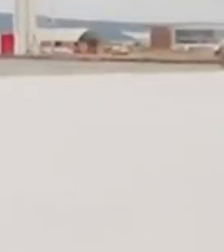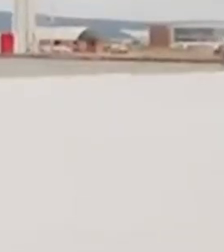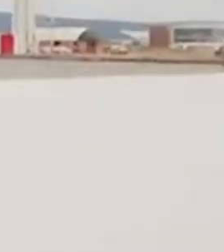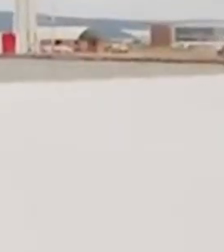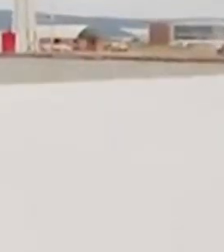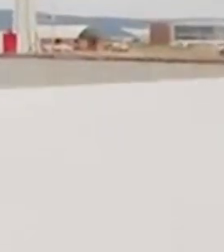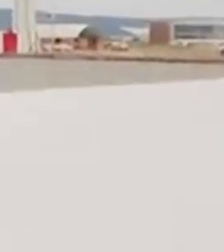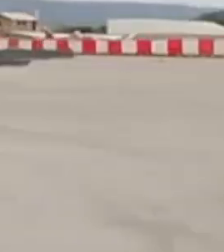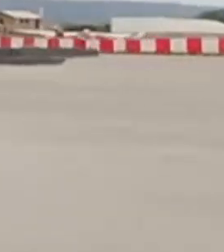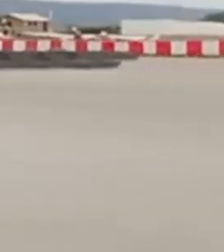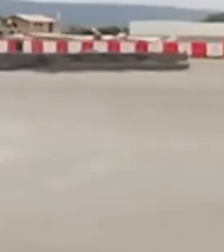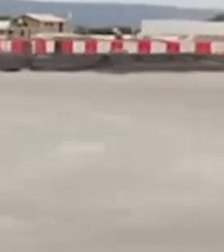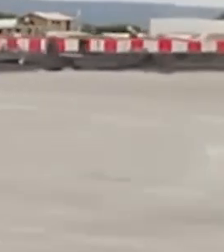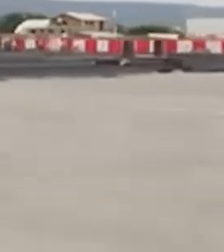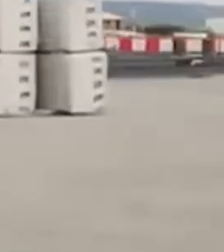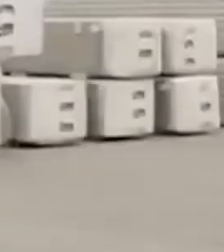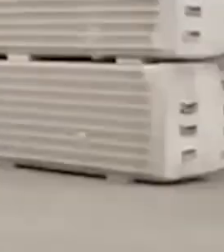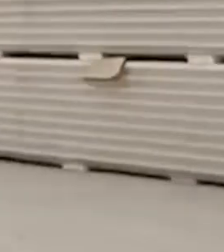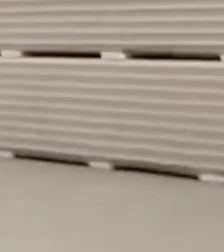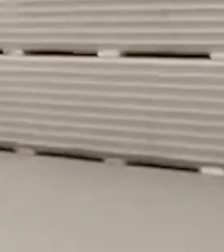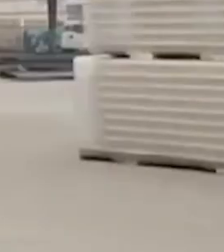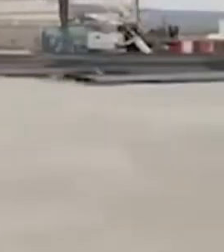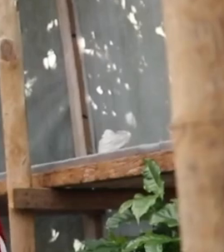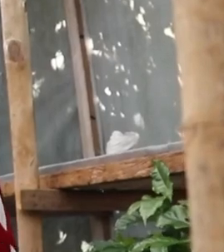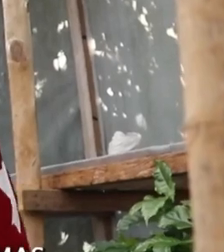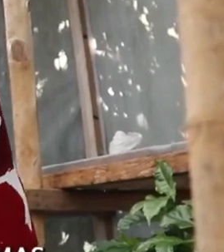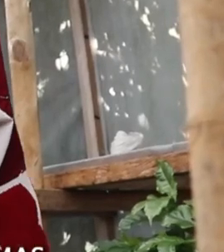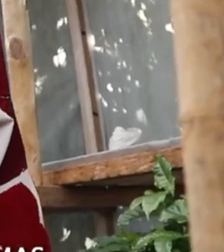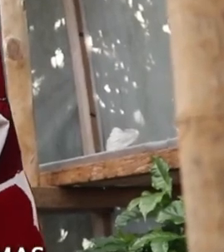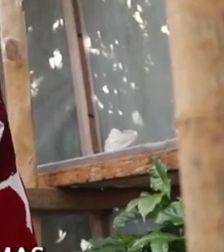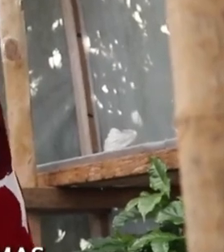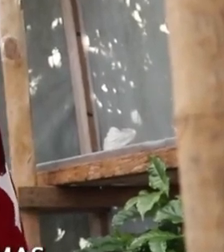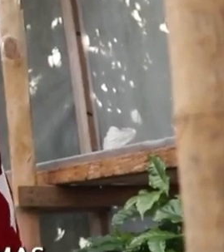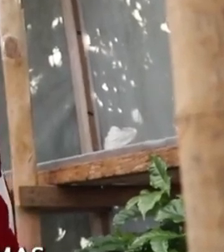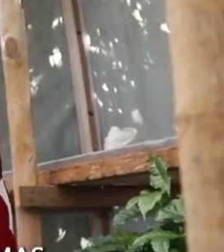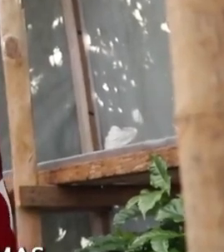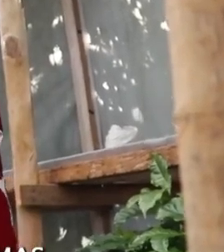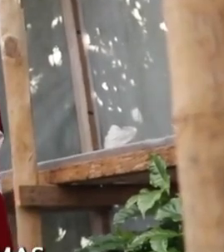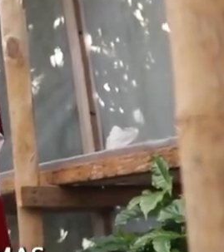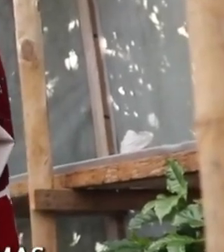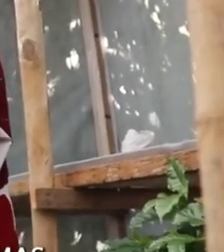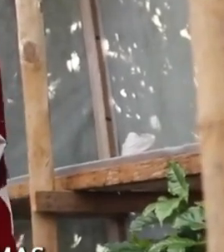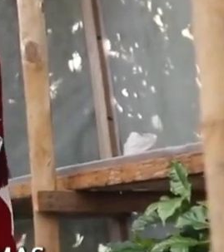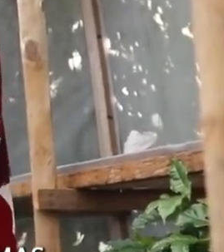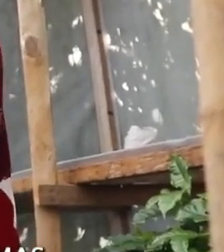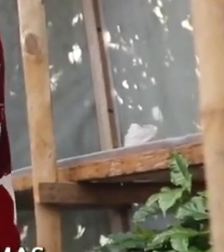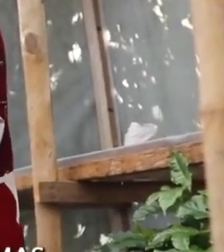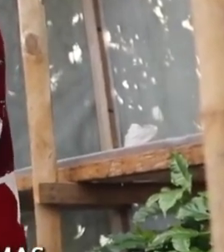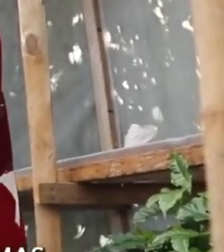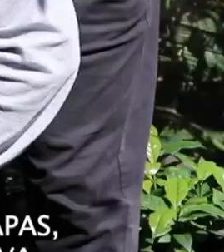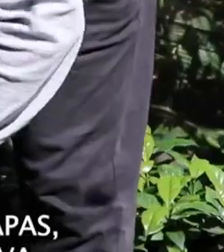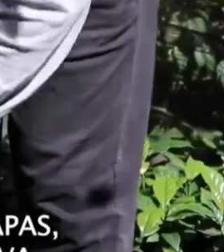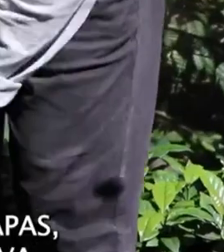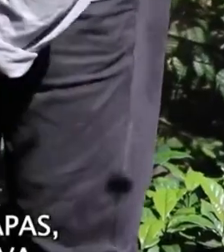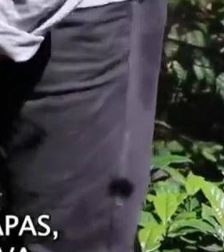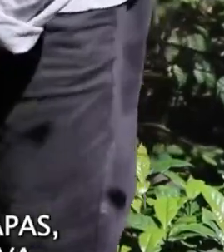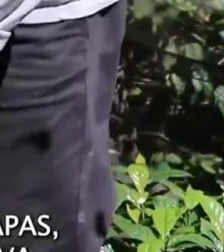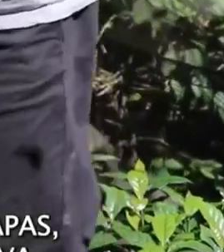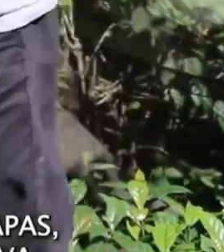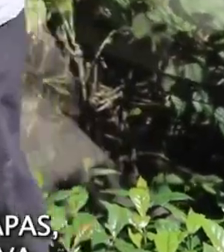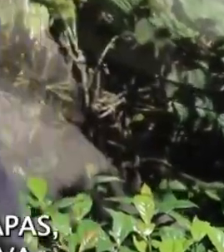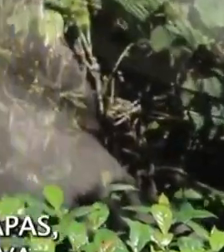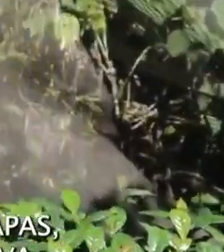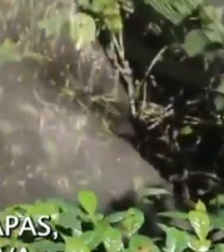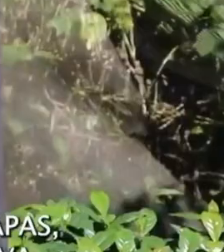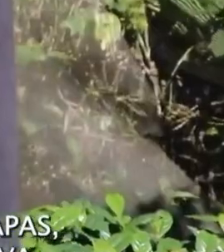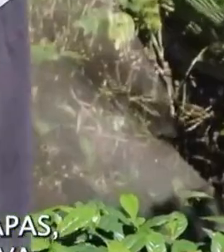18.62% más que el mismo periodo del 2023. Señor presidente, con la suma de estrategias y programas del gobierno federal